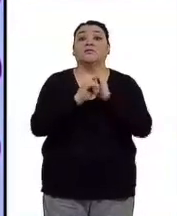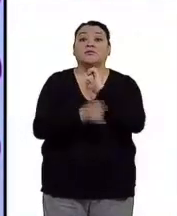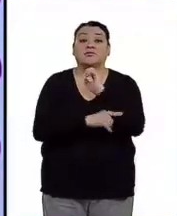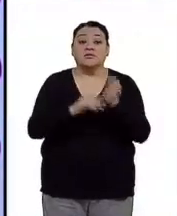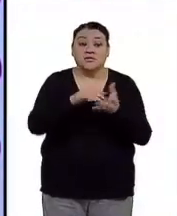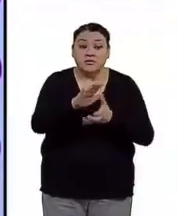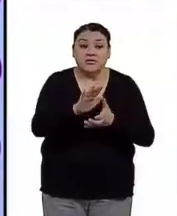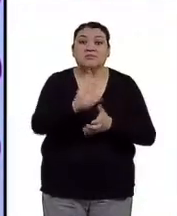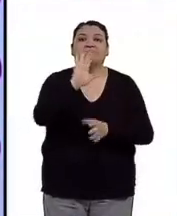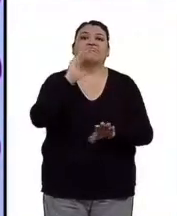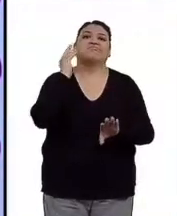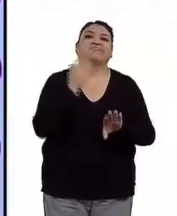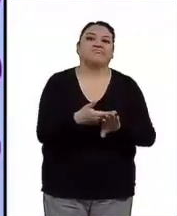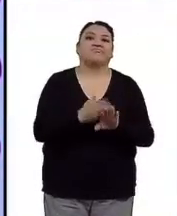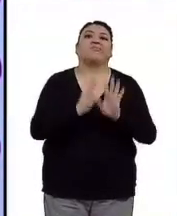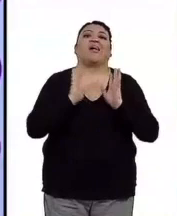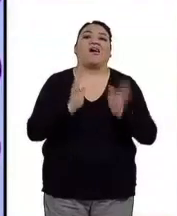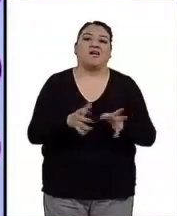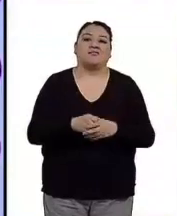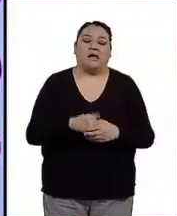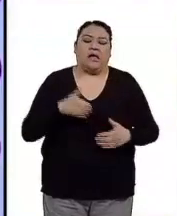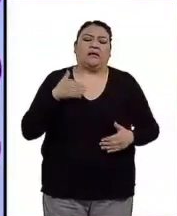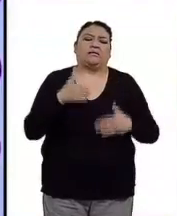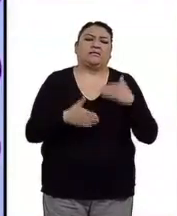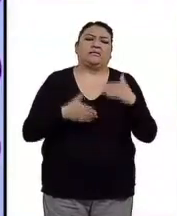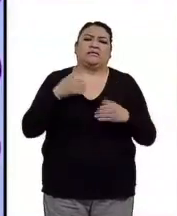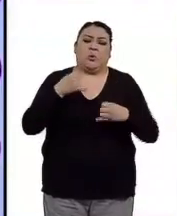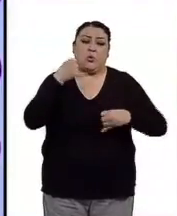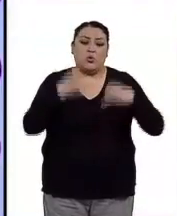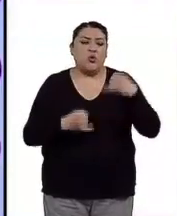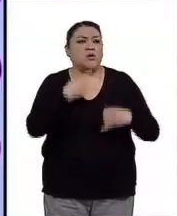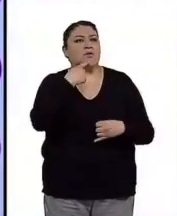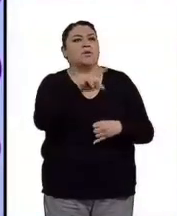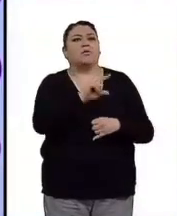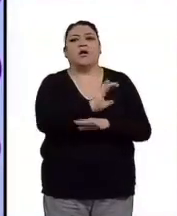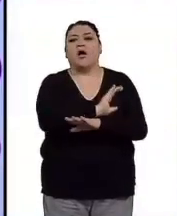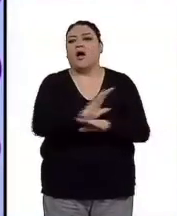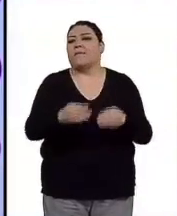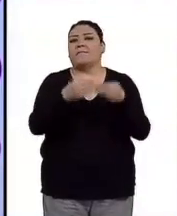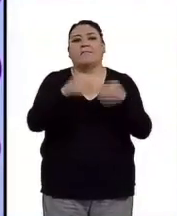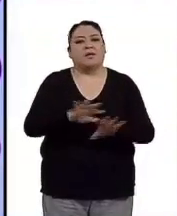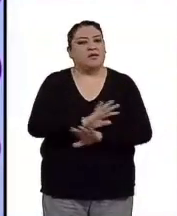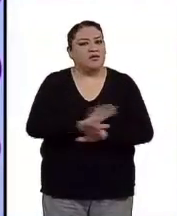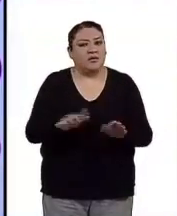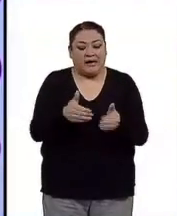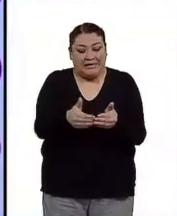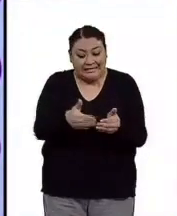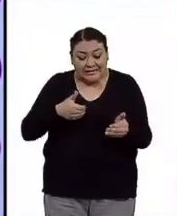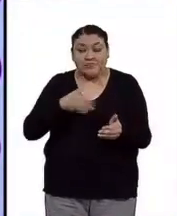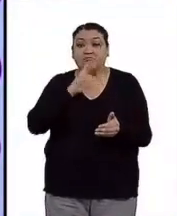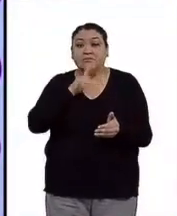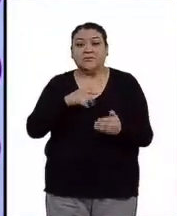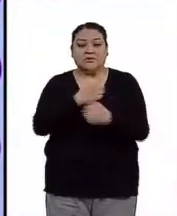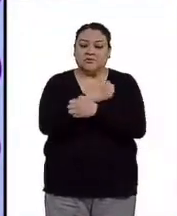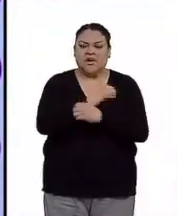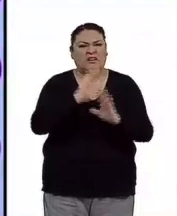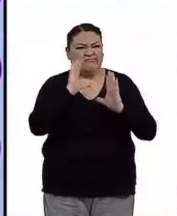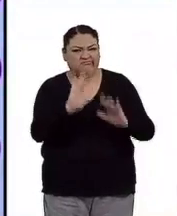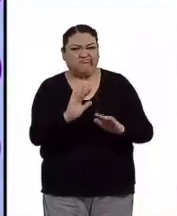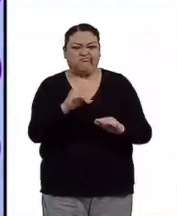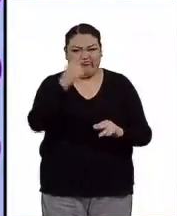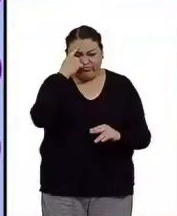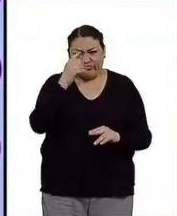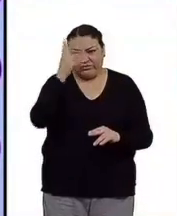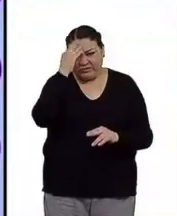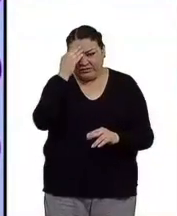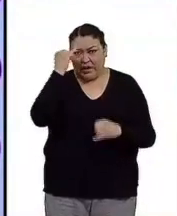está hecho, ¿no? Para cuando llegamos a una demanda, el daño ya está hecho. Entonces, yo creo que todo es política de prevención, de educación, de replantearnos esas ideas